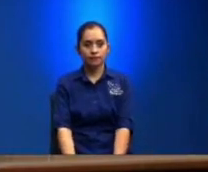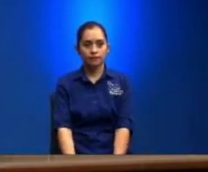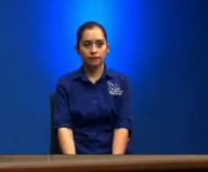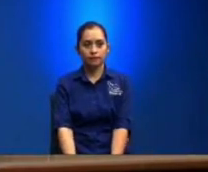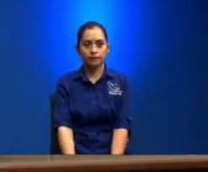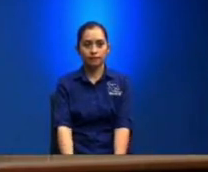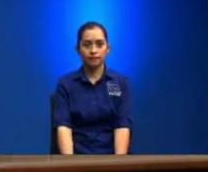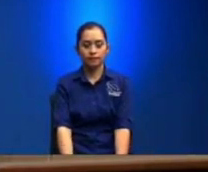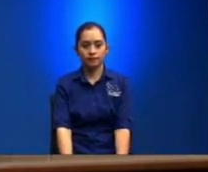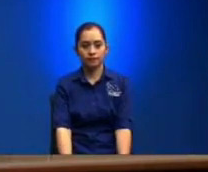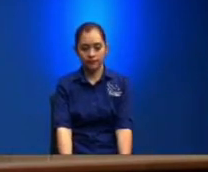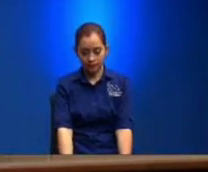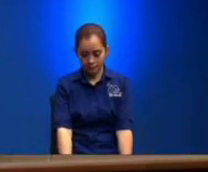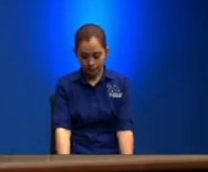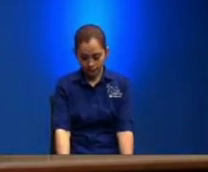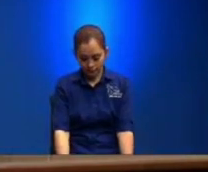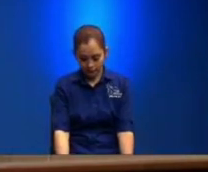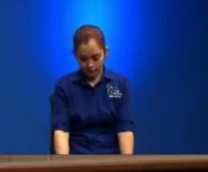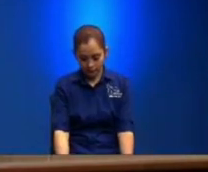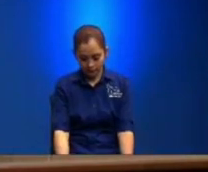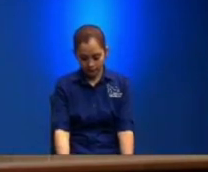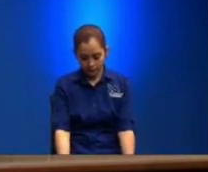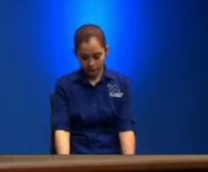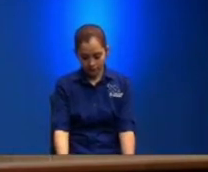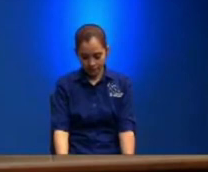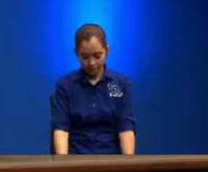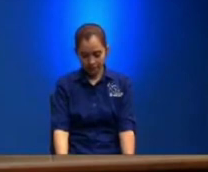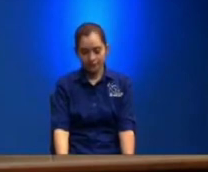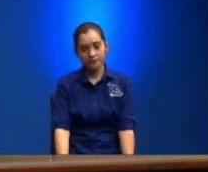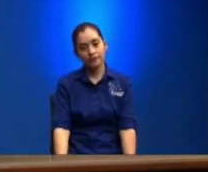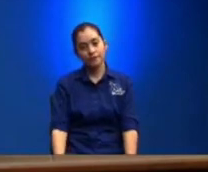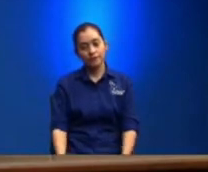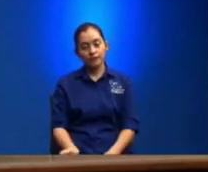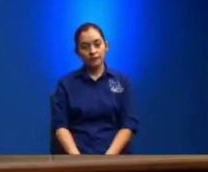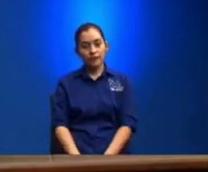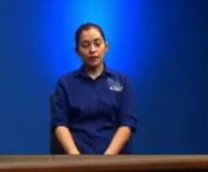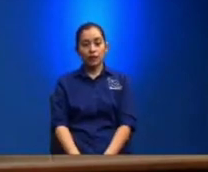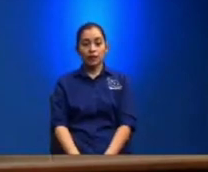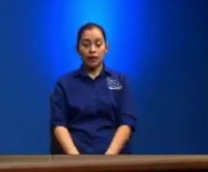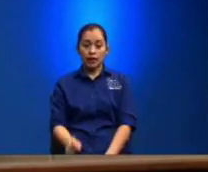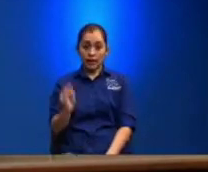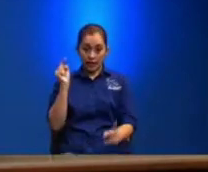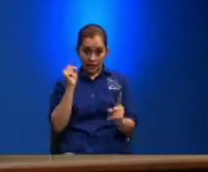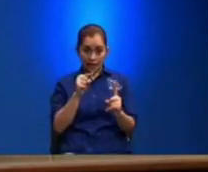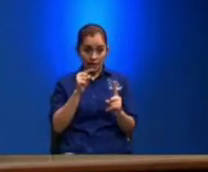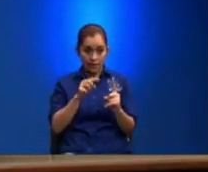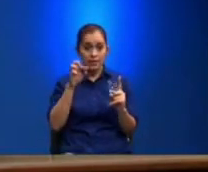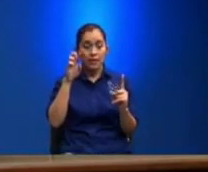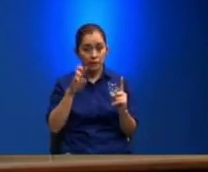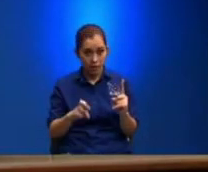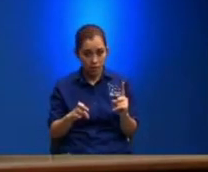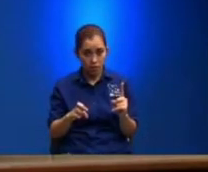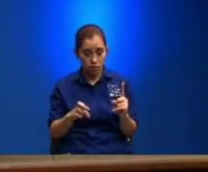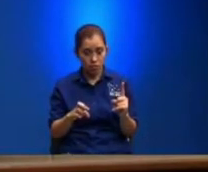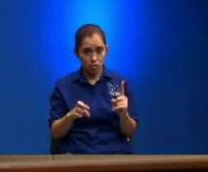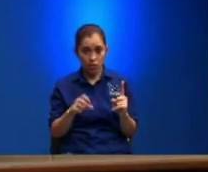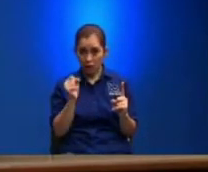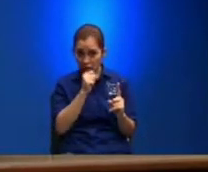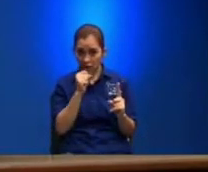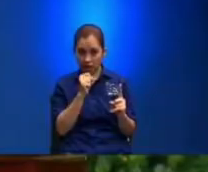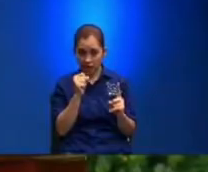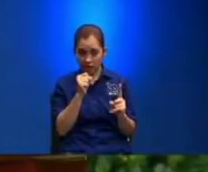de los que se encargan de las noticias pero la cosa es la siguiente en que este es un rapero que que